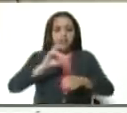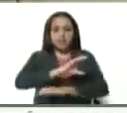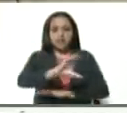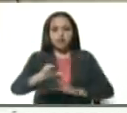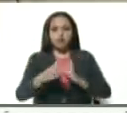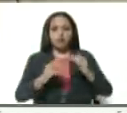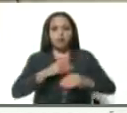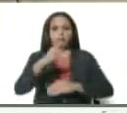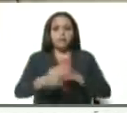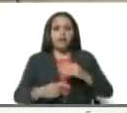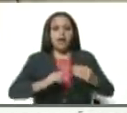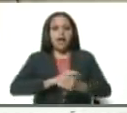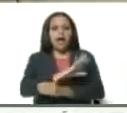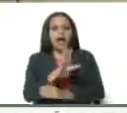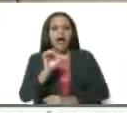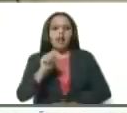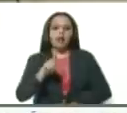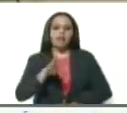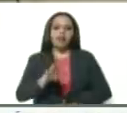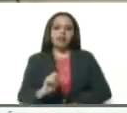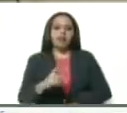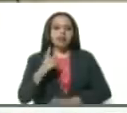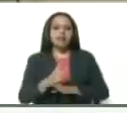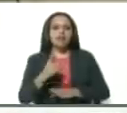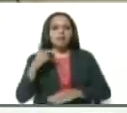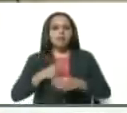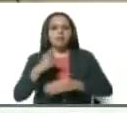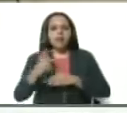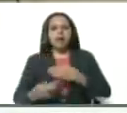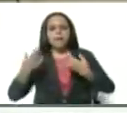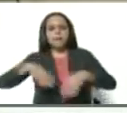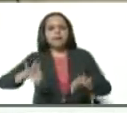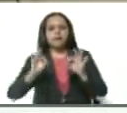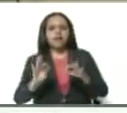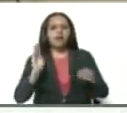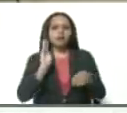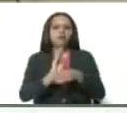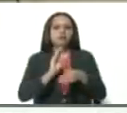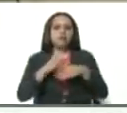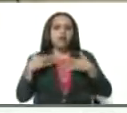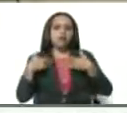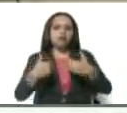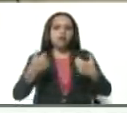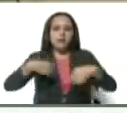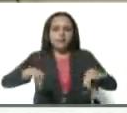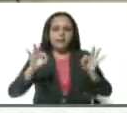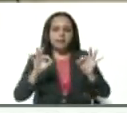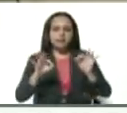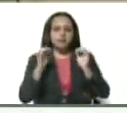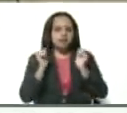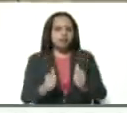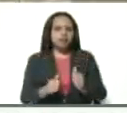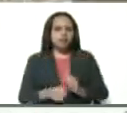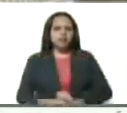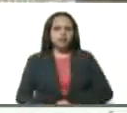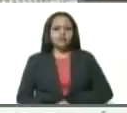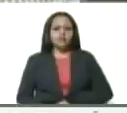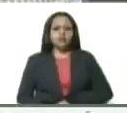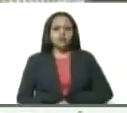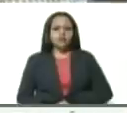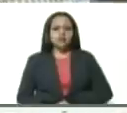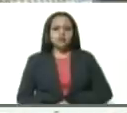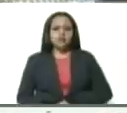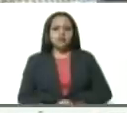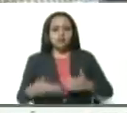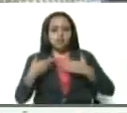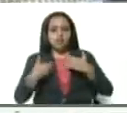plan del ALBA tendrá que contar con un plan especial y protocolos especiales de seguridad, de